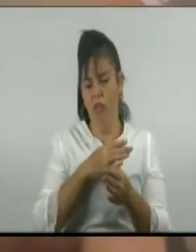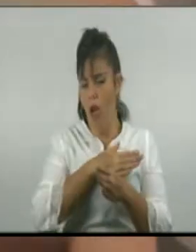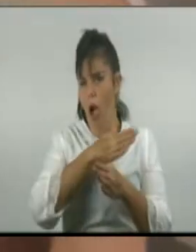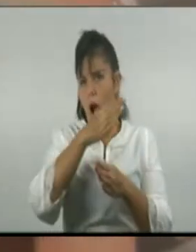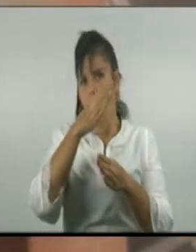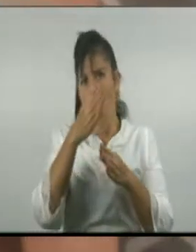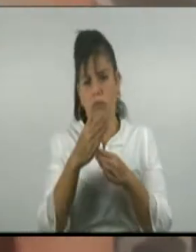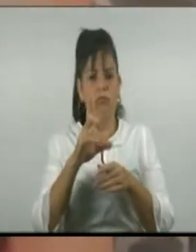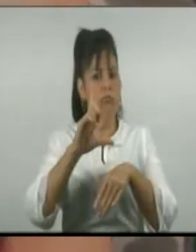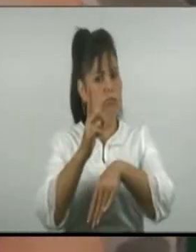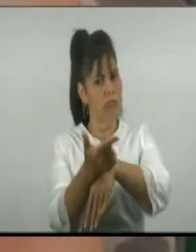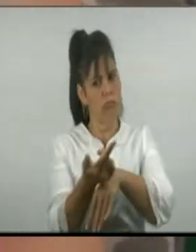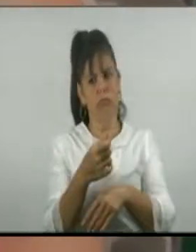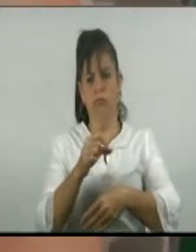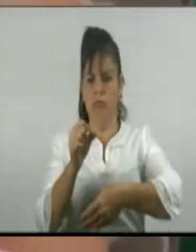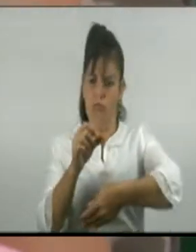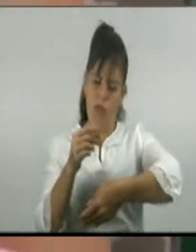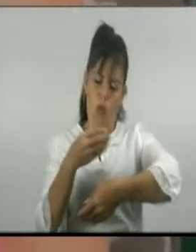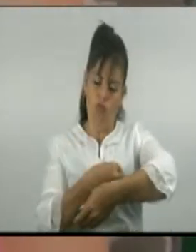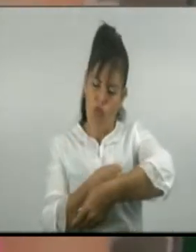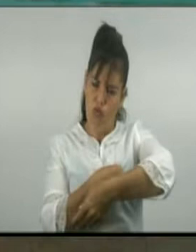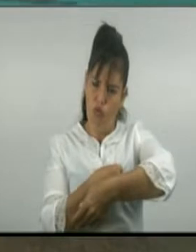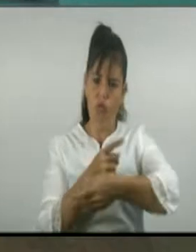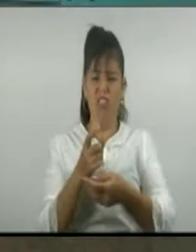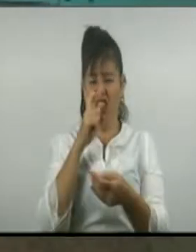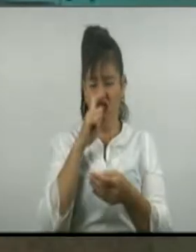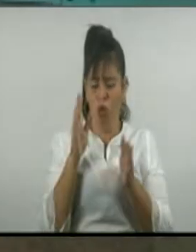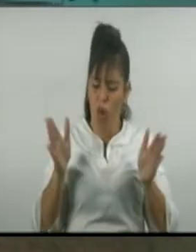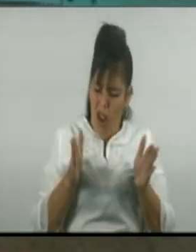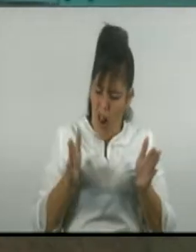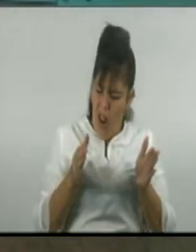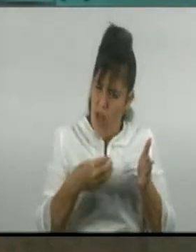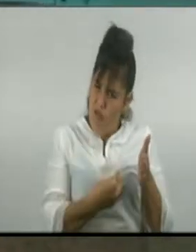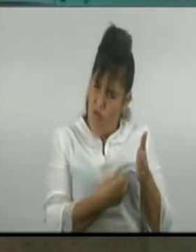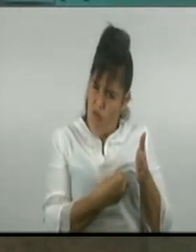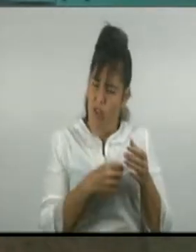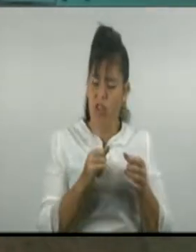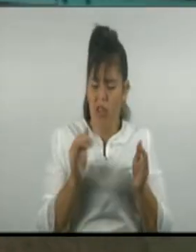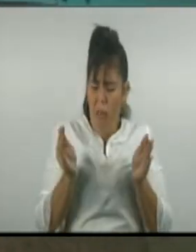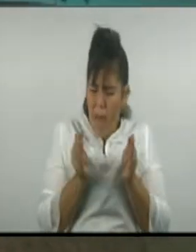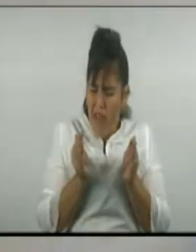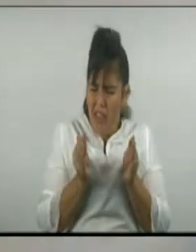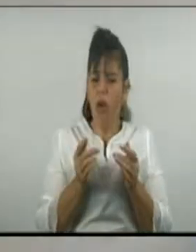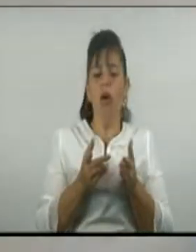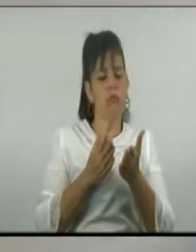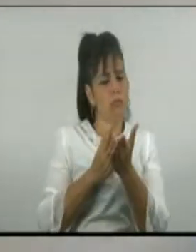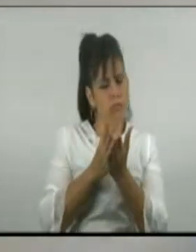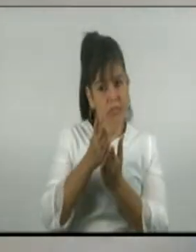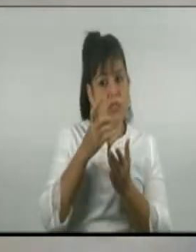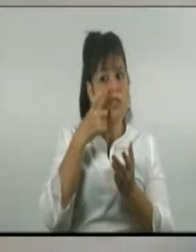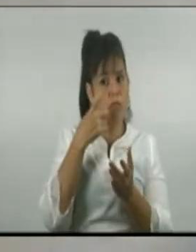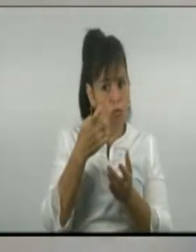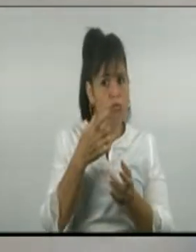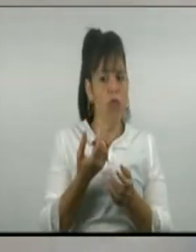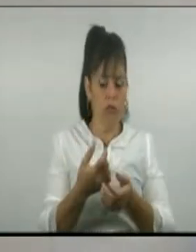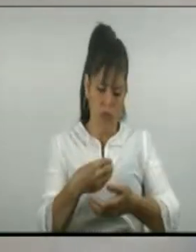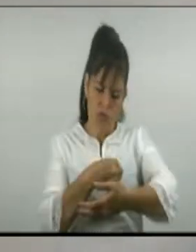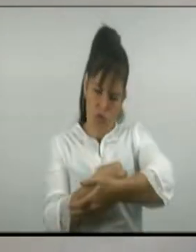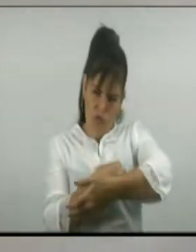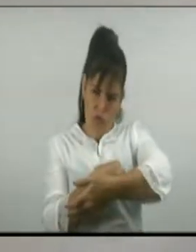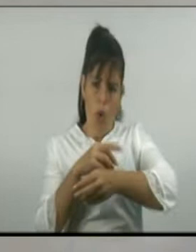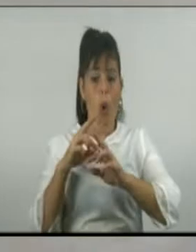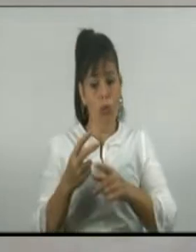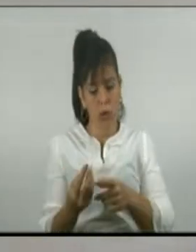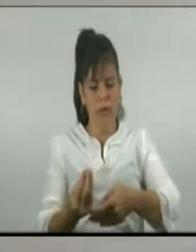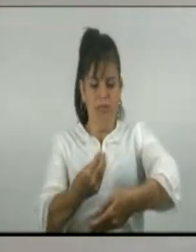en el caso de lactantes y niños pequeños es muy importante que sigan mamando con frecuencia o que vuelvan a la